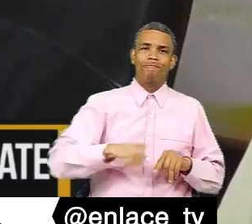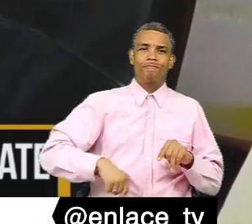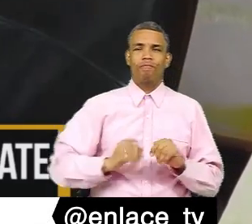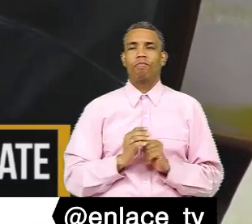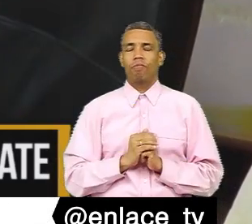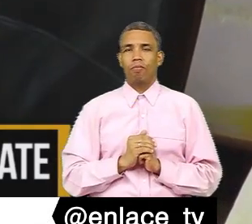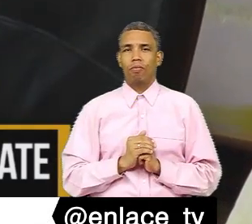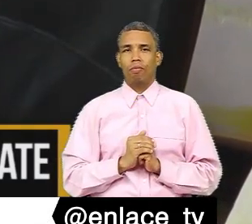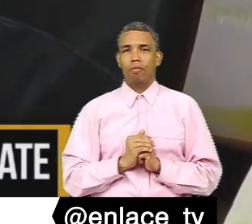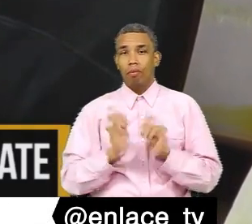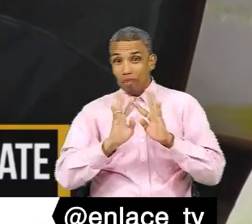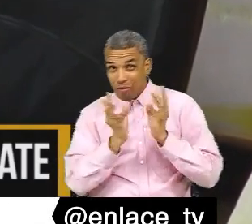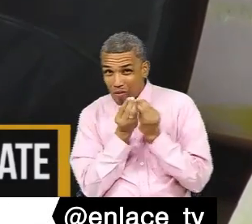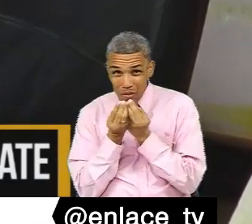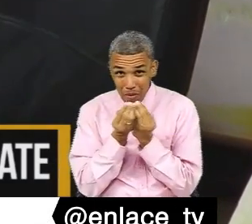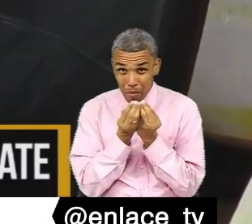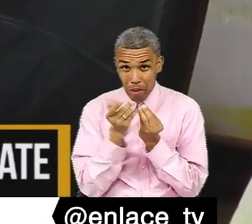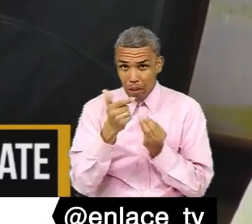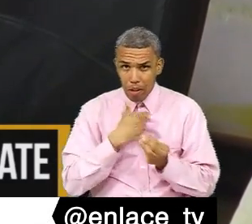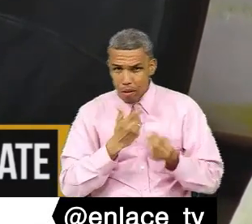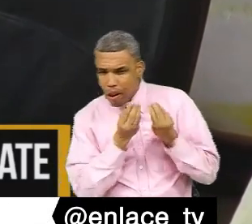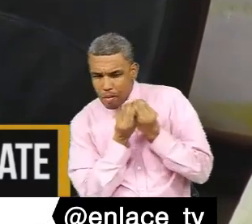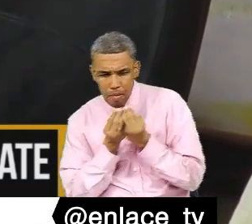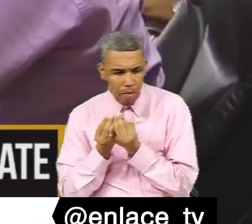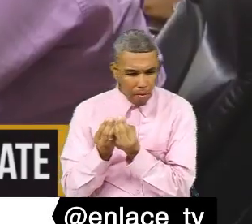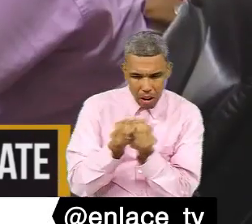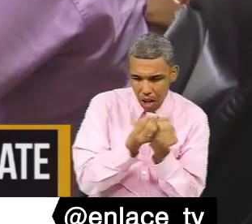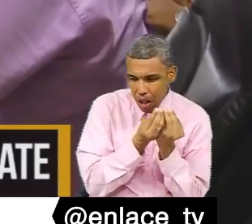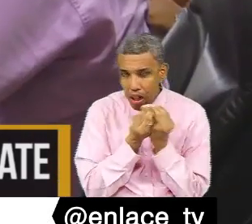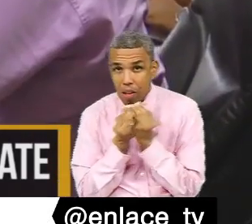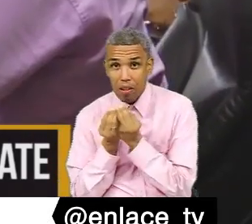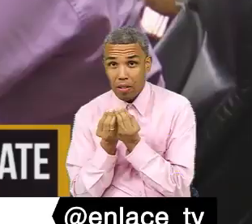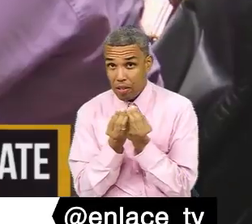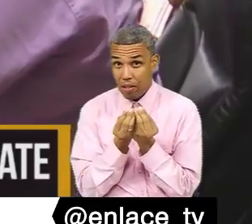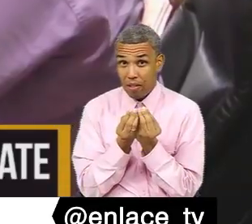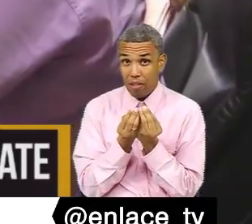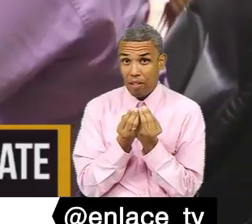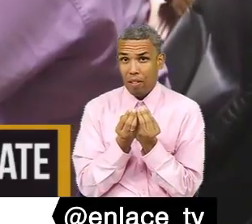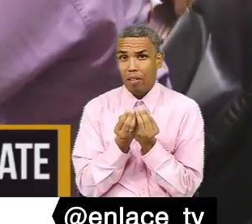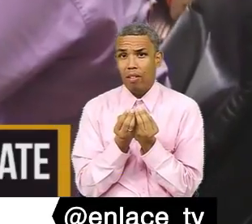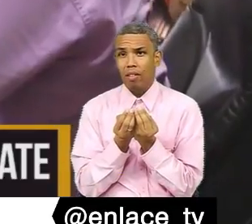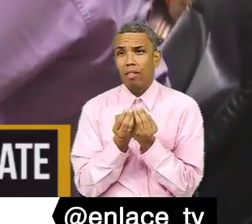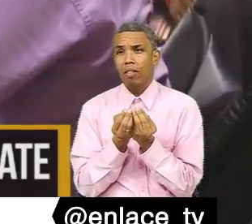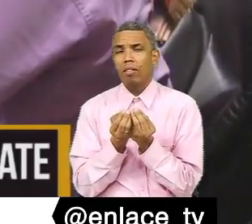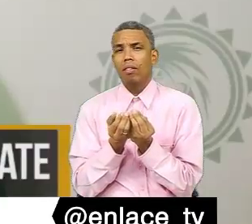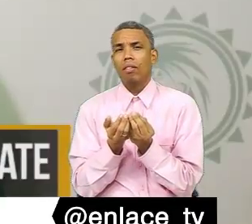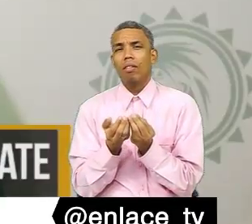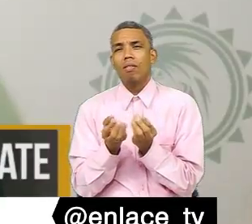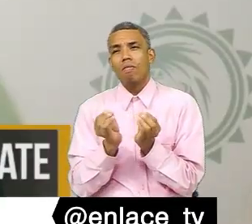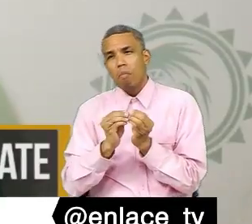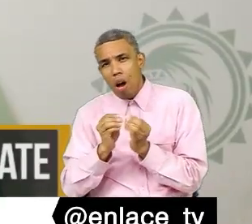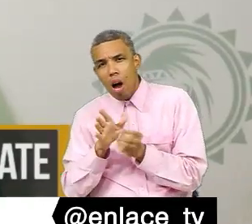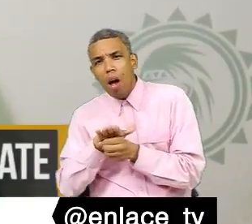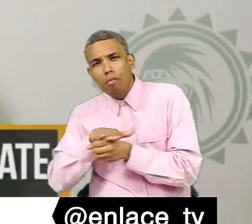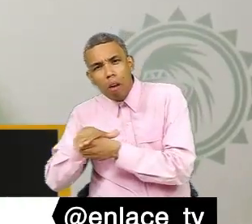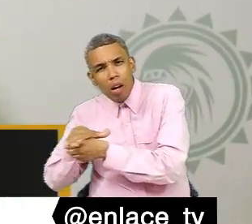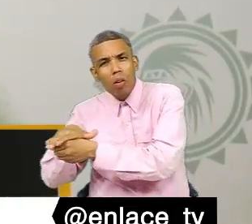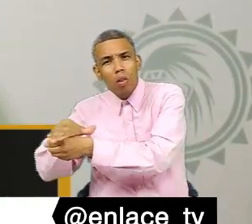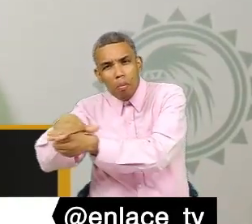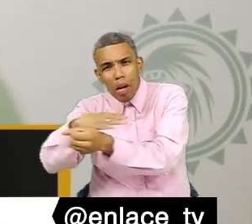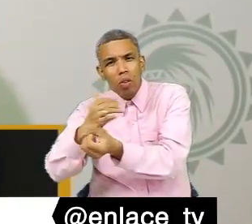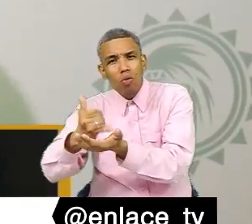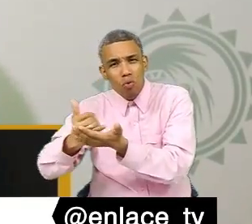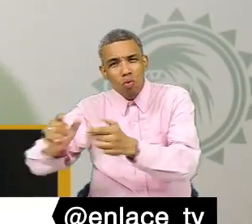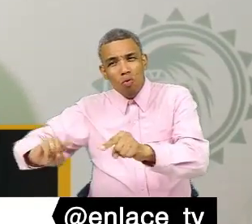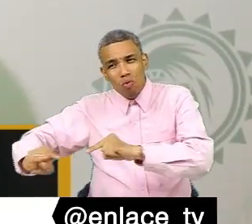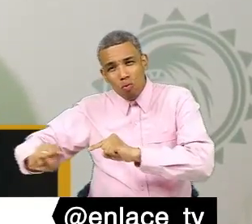en donde los corporados en pleno estuvieron atentos a las inquietudes de este gremio. Y a pedirle el apoyo al Consejo Municipal para que se les tenga